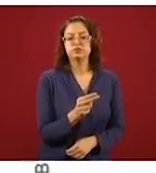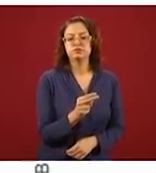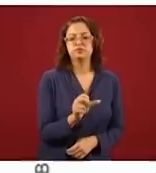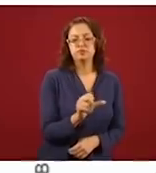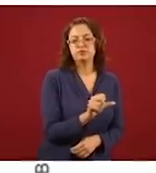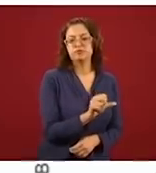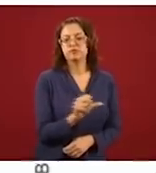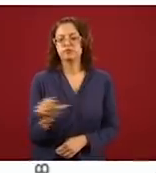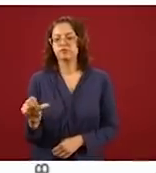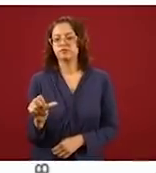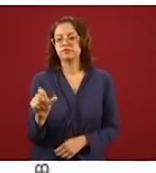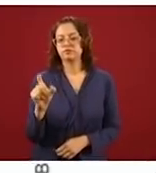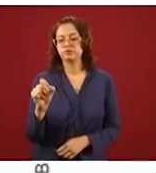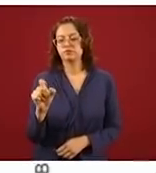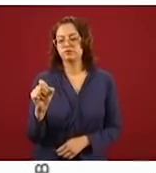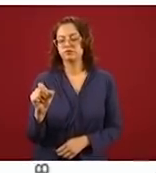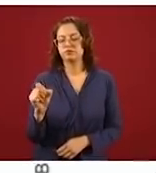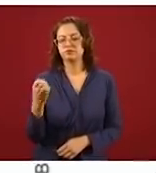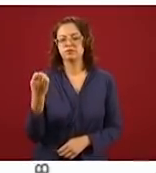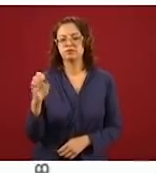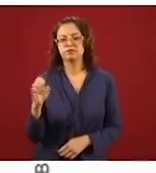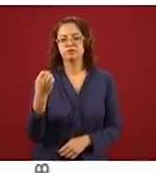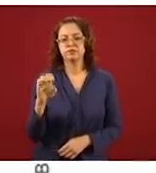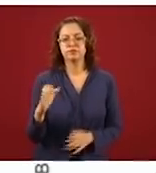al 20 de enero.